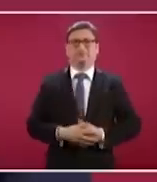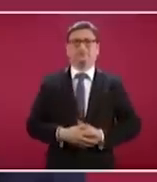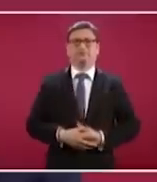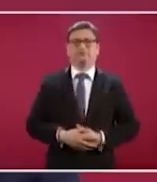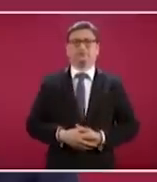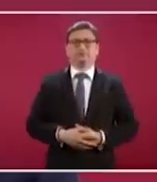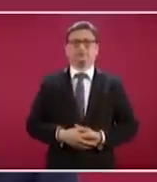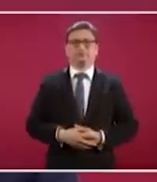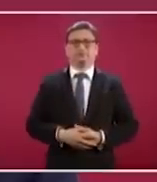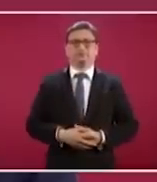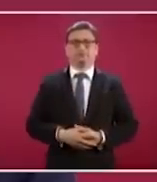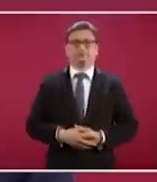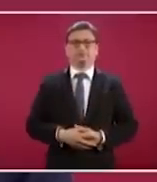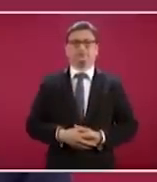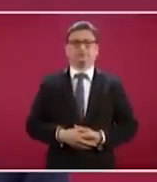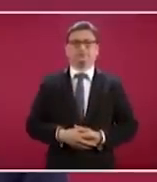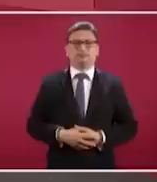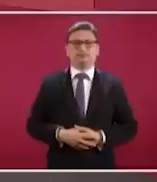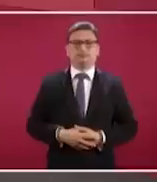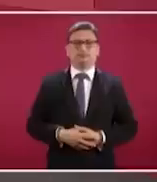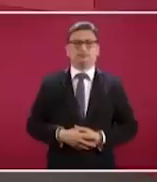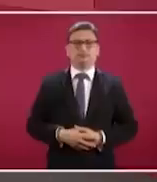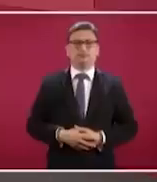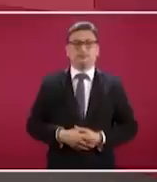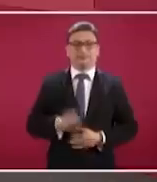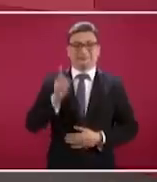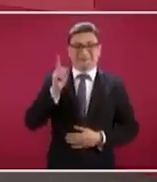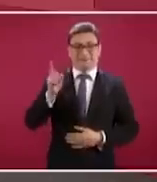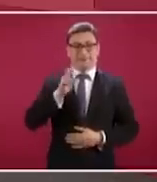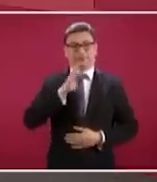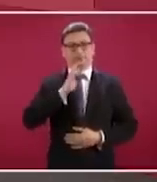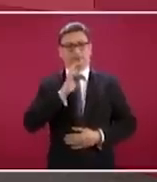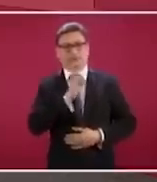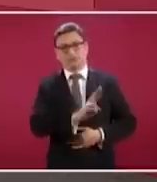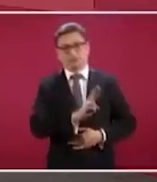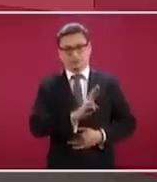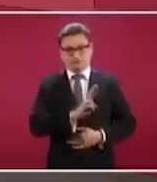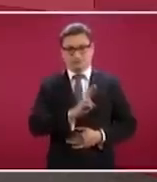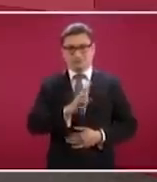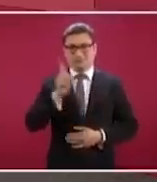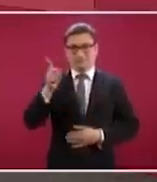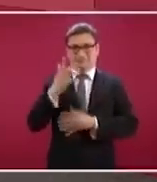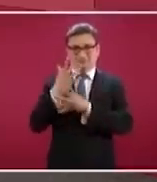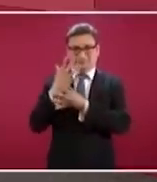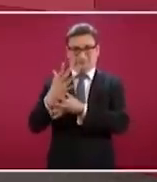cosas. Cuando él contesta, él dice,